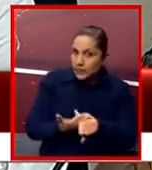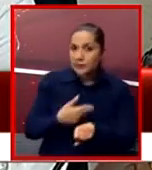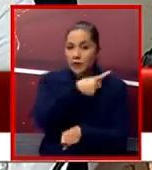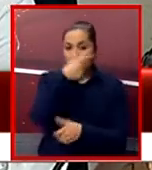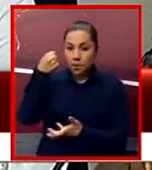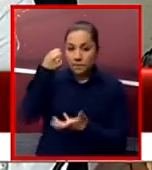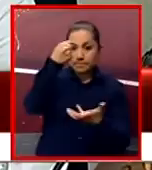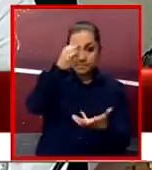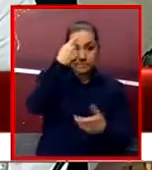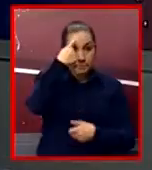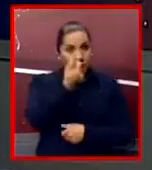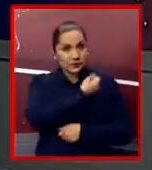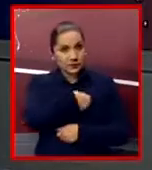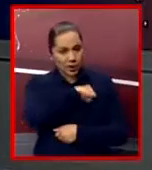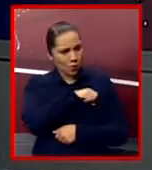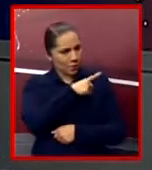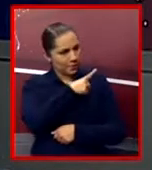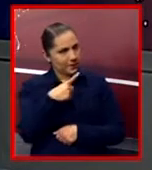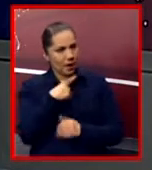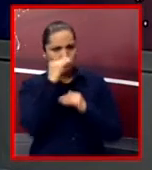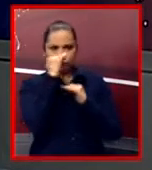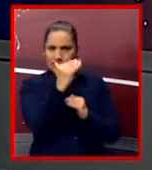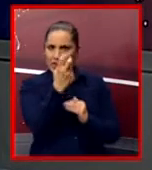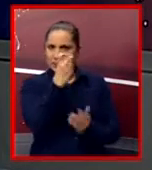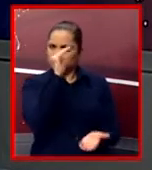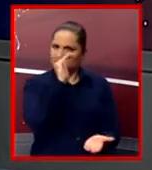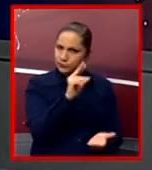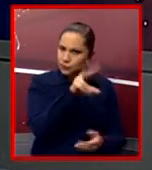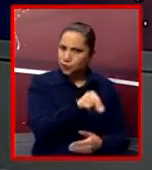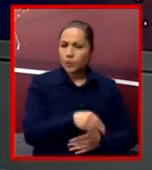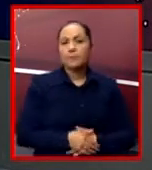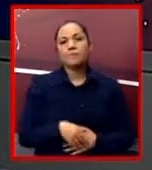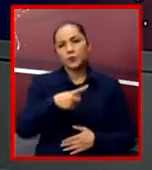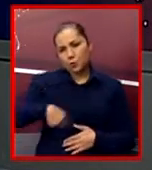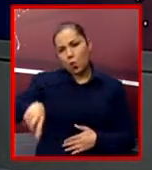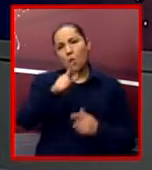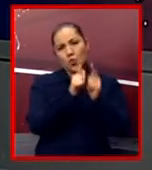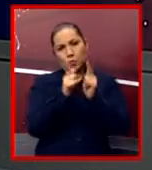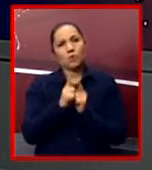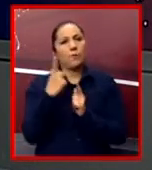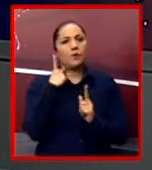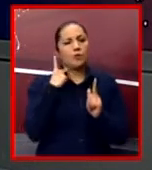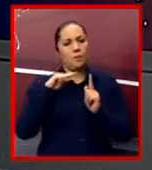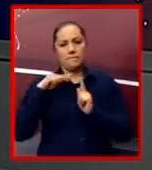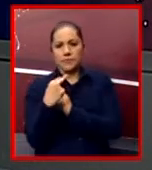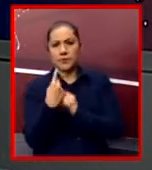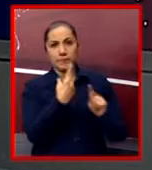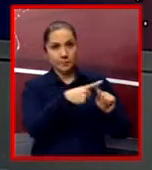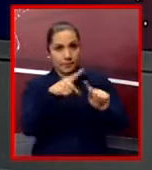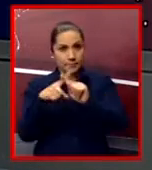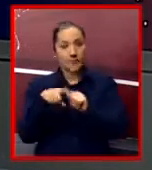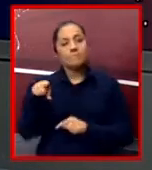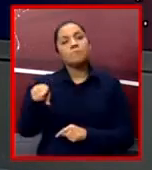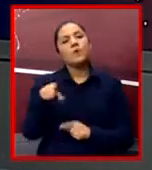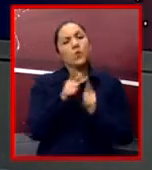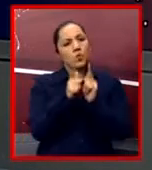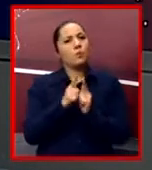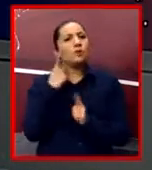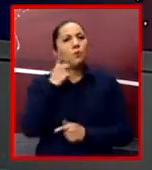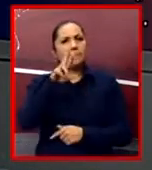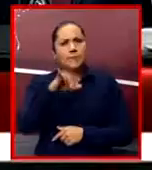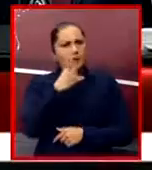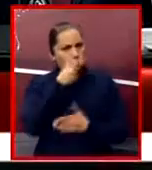salud. Para terminar la etapa de posicionamientos, el Partido Revolucionario Institucional indicó que hay resultados